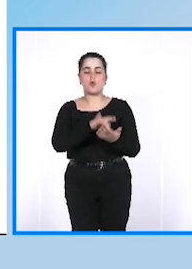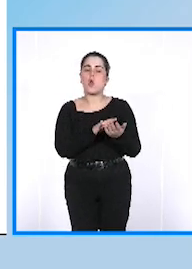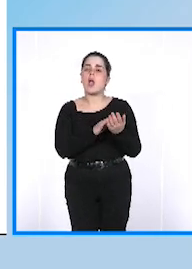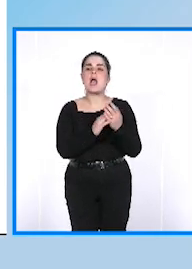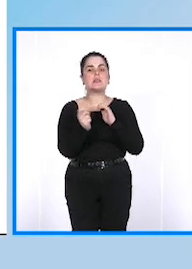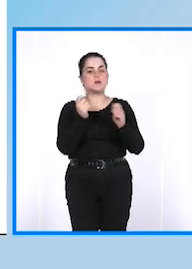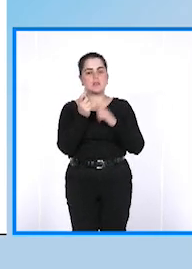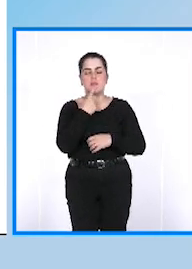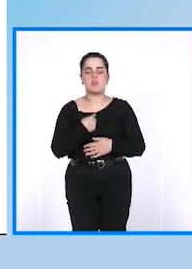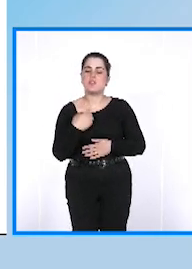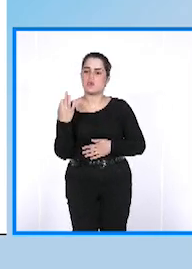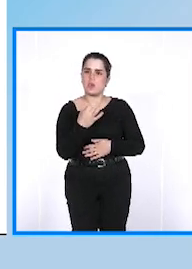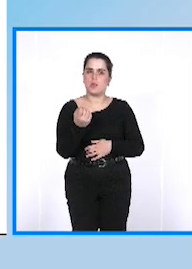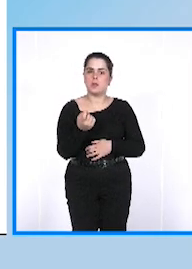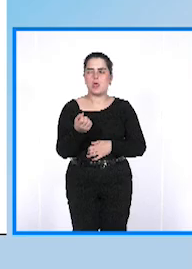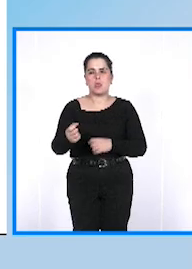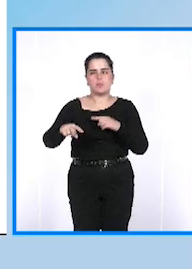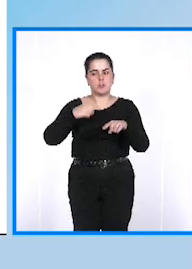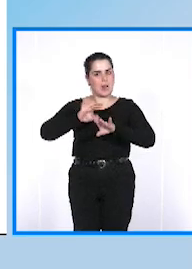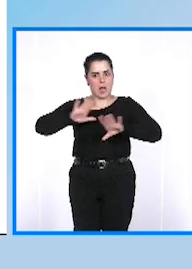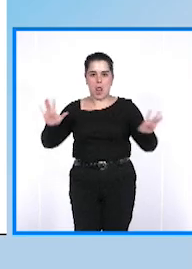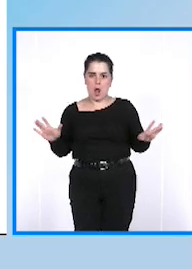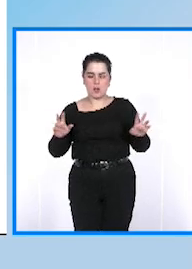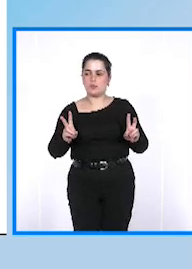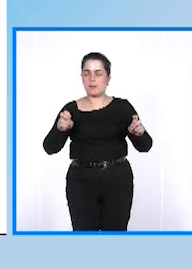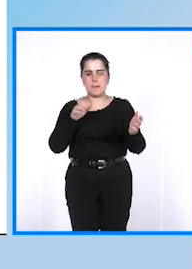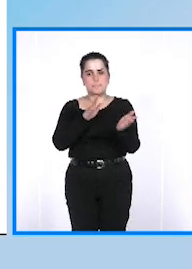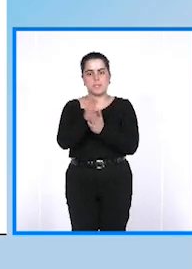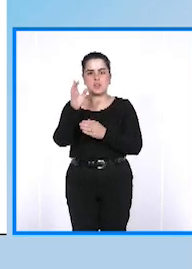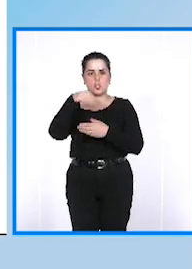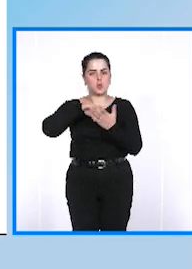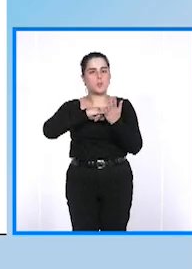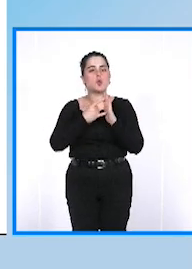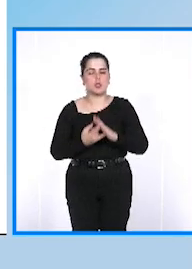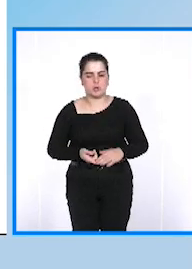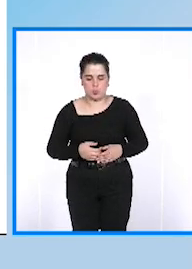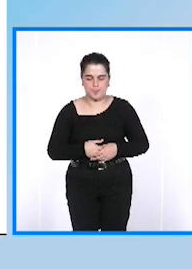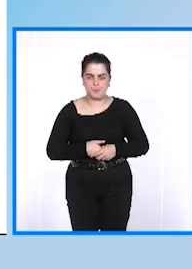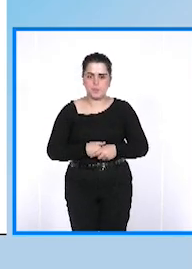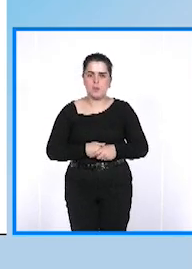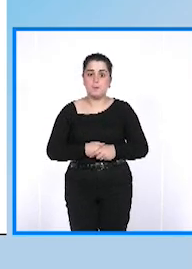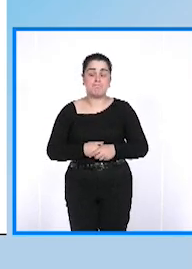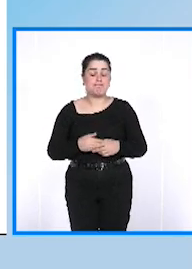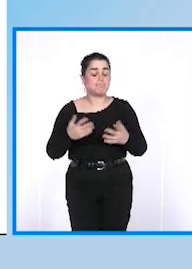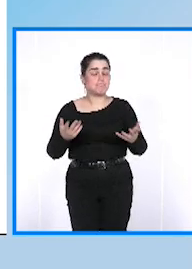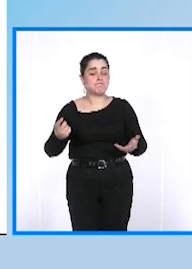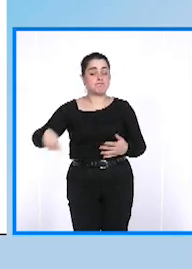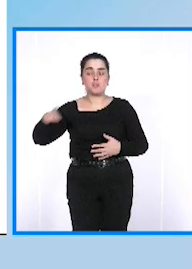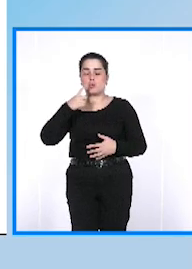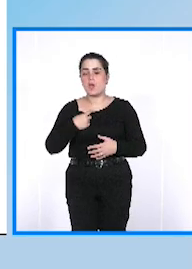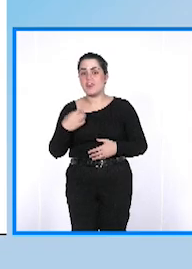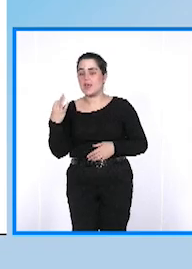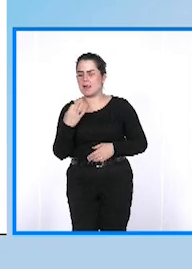decían unas cosas nos trasladaban unos mensajes muy claros sobre el impacto que tenido el proyecto eh nos decían